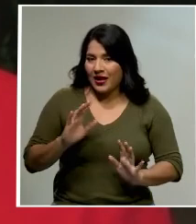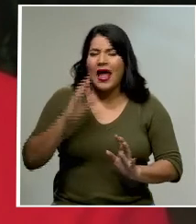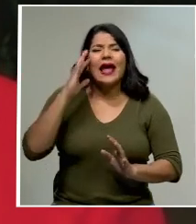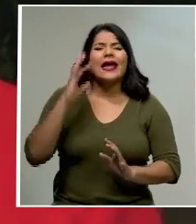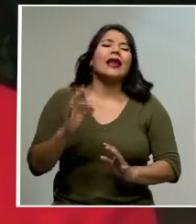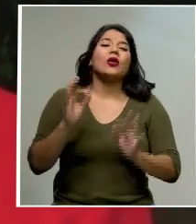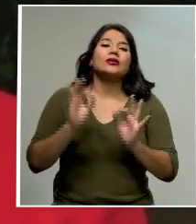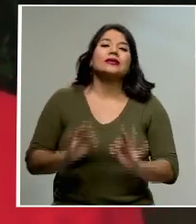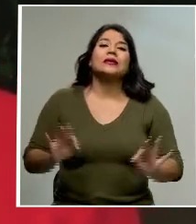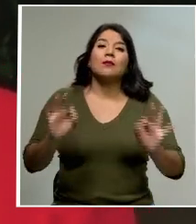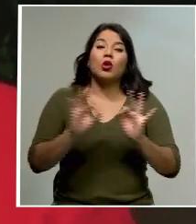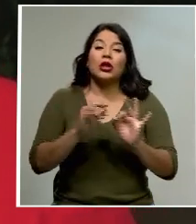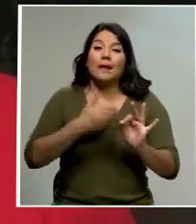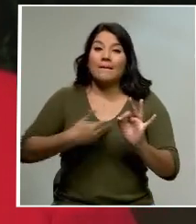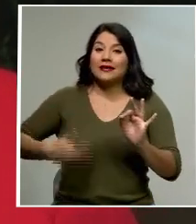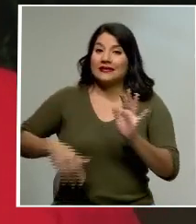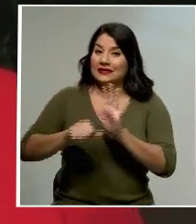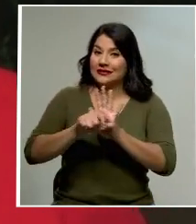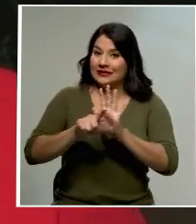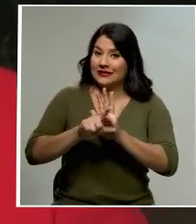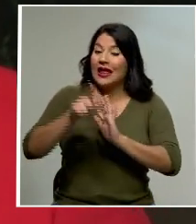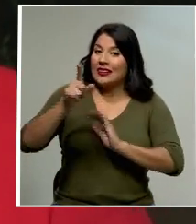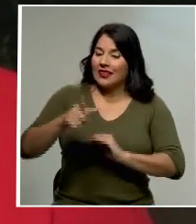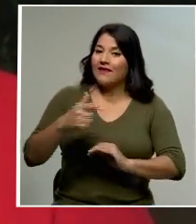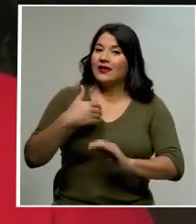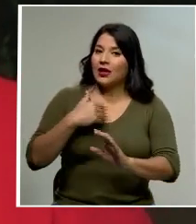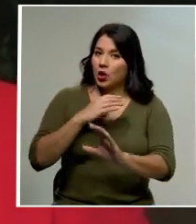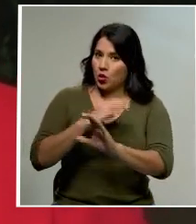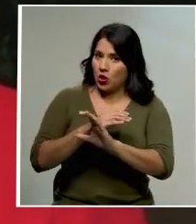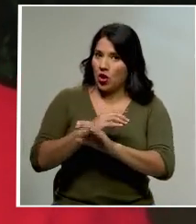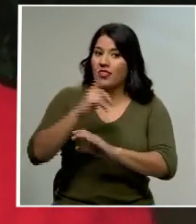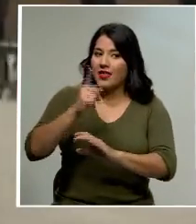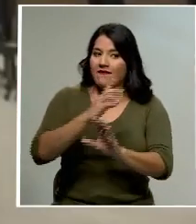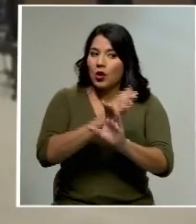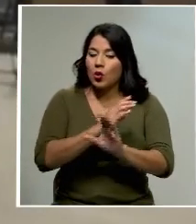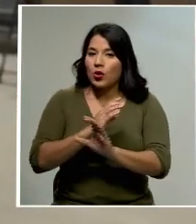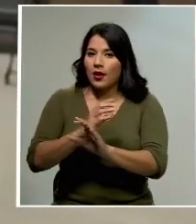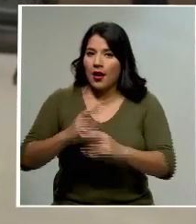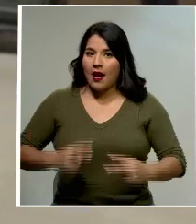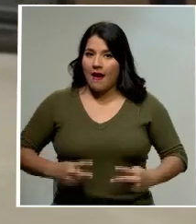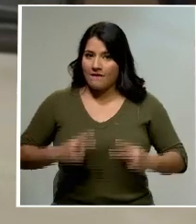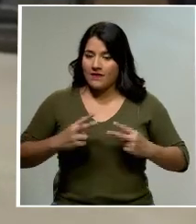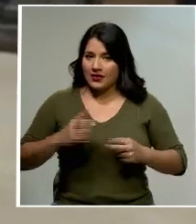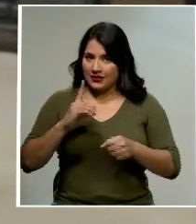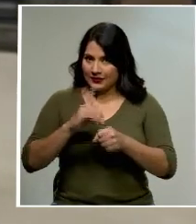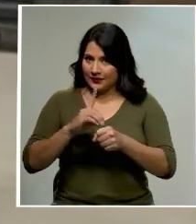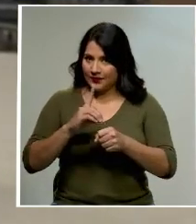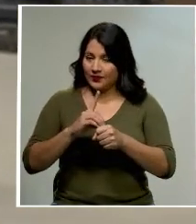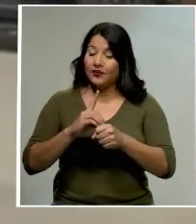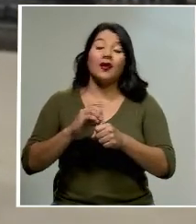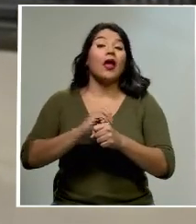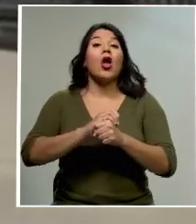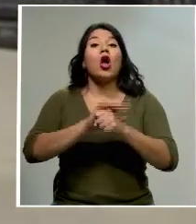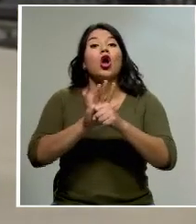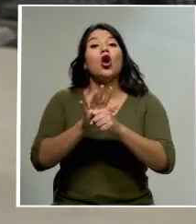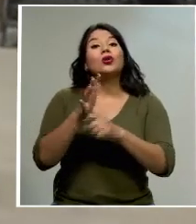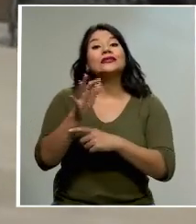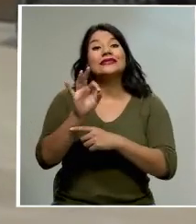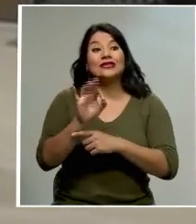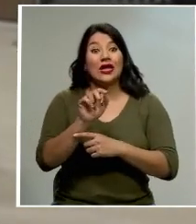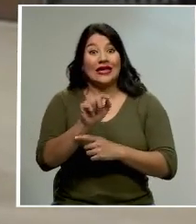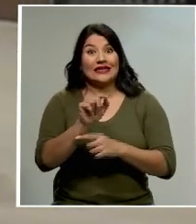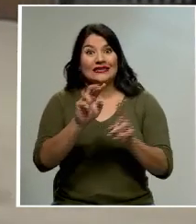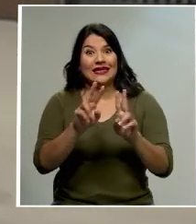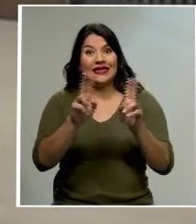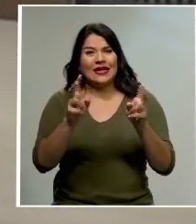presidencia tome cartas al respecto. Yo creo que hay que resguardar la vida de los legisladores. El tema del COVID-19 genera especial